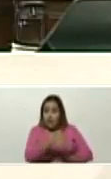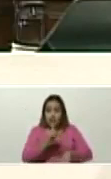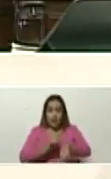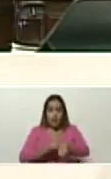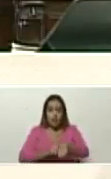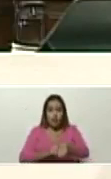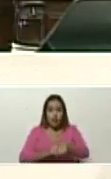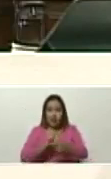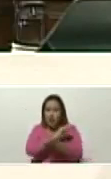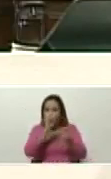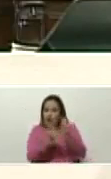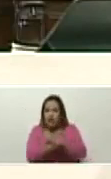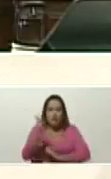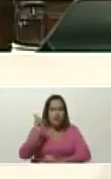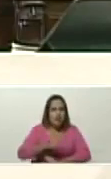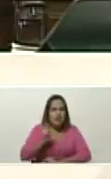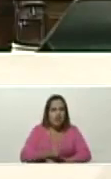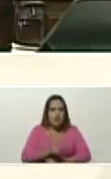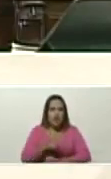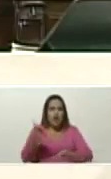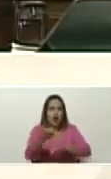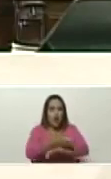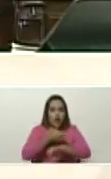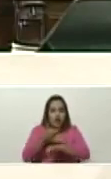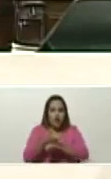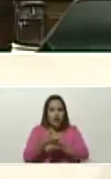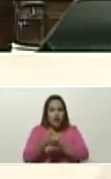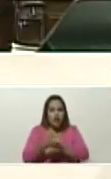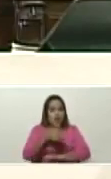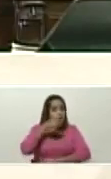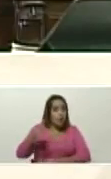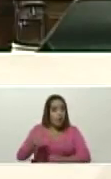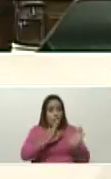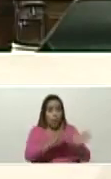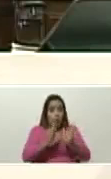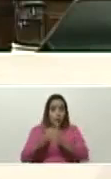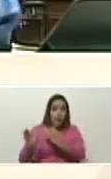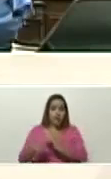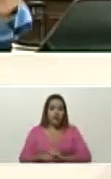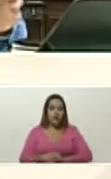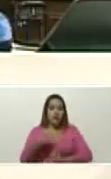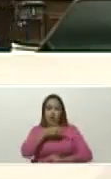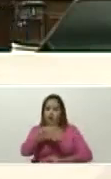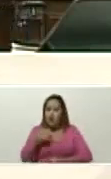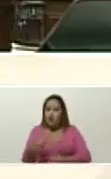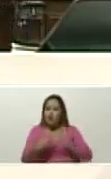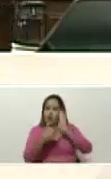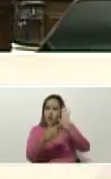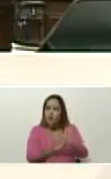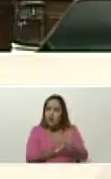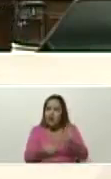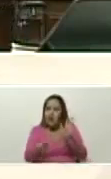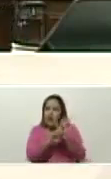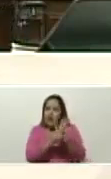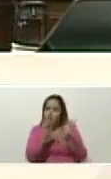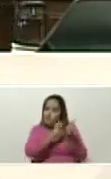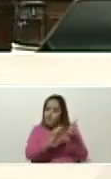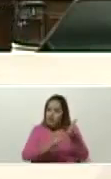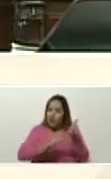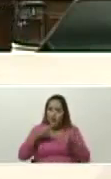de los cambios que necesita el Estado y el Poder Popular para nosotros plasmarlos en las leyes y en las políticas